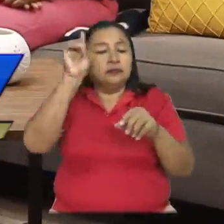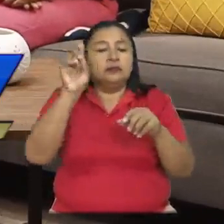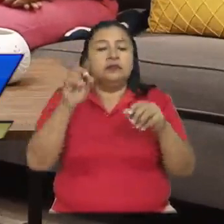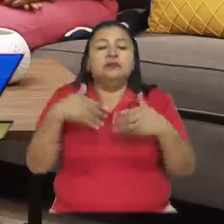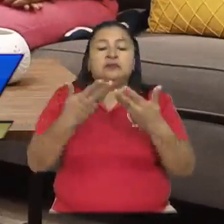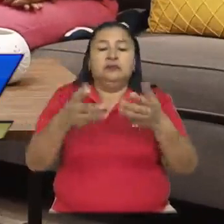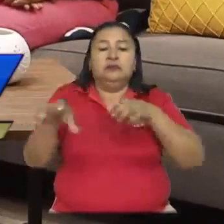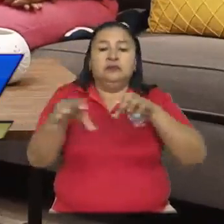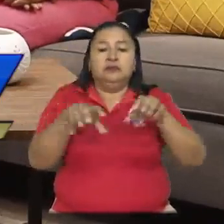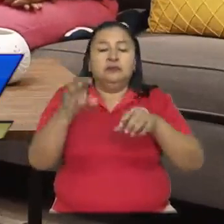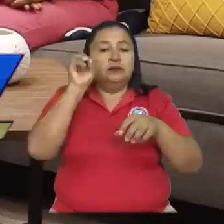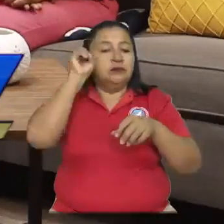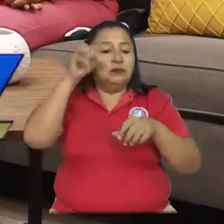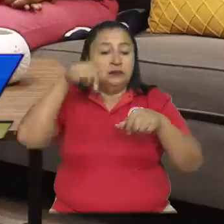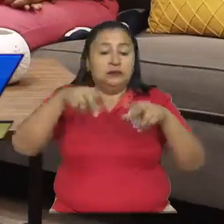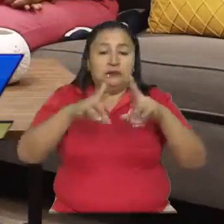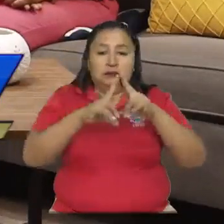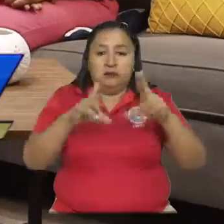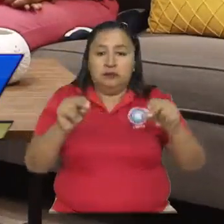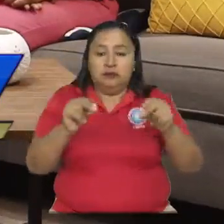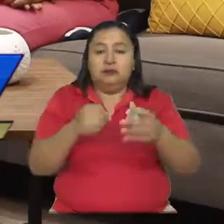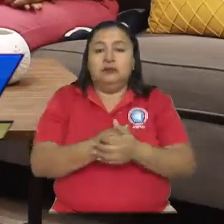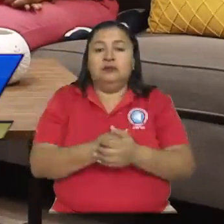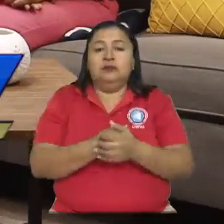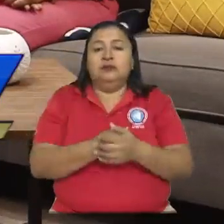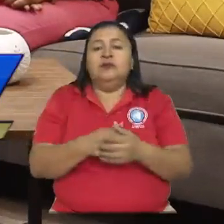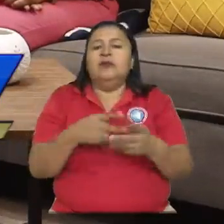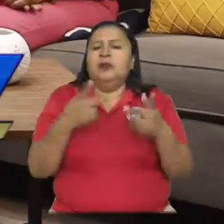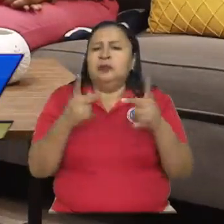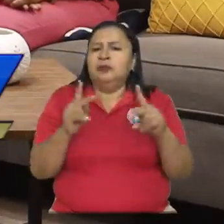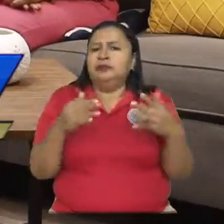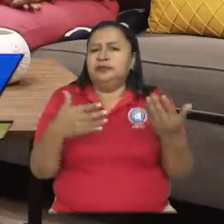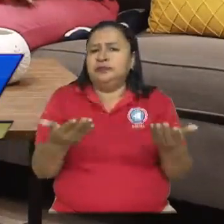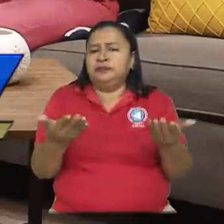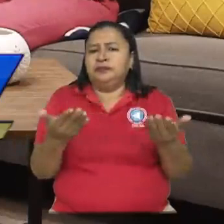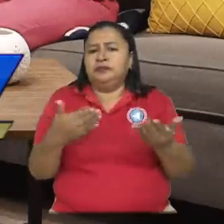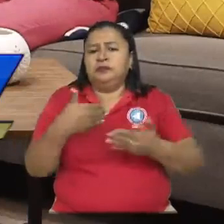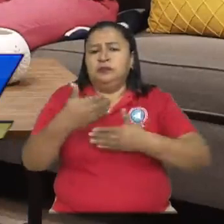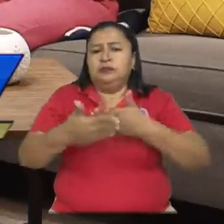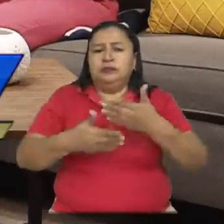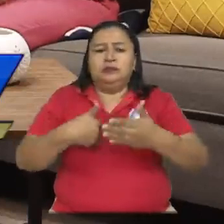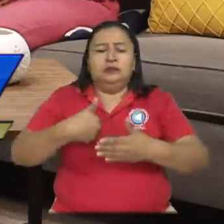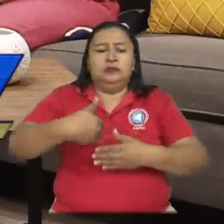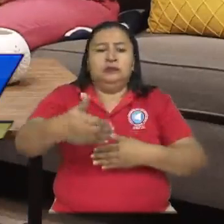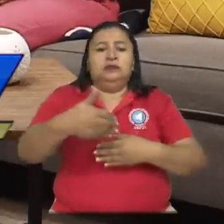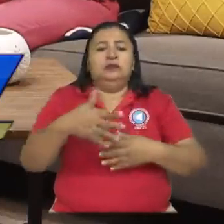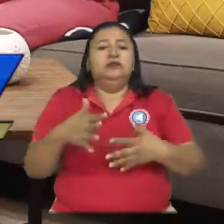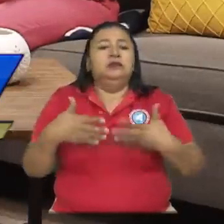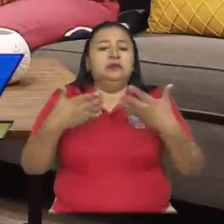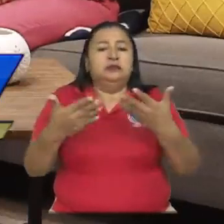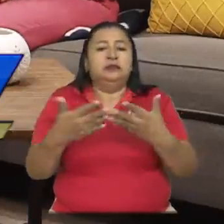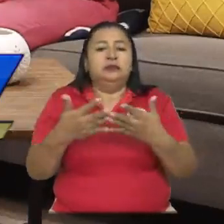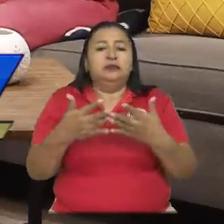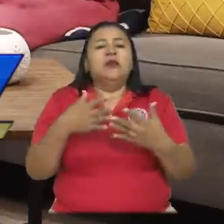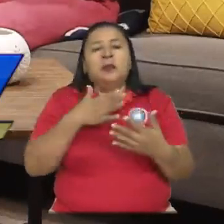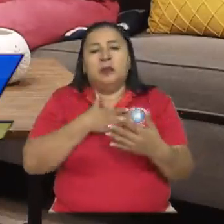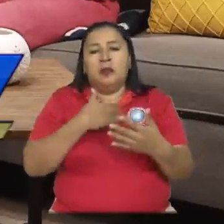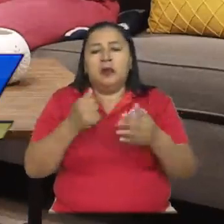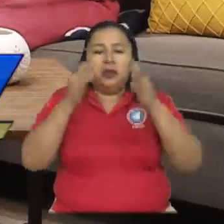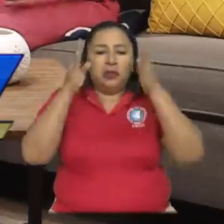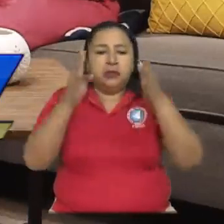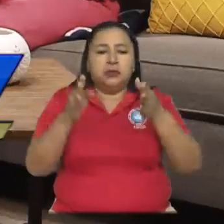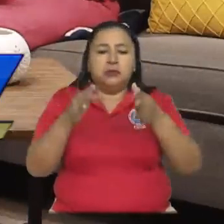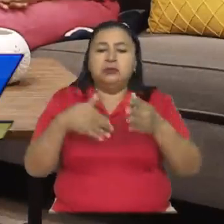de la actividad turística en nuestro país, pero también de cara a brindar un mejor